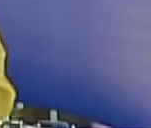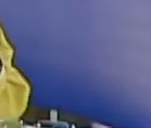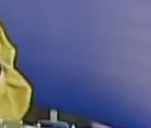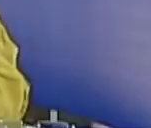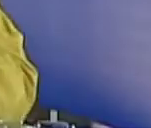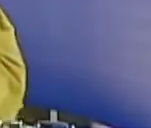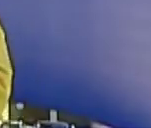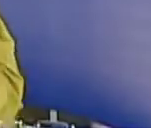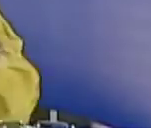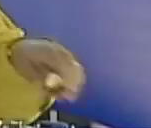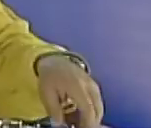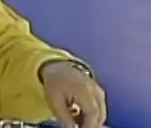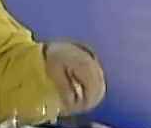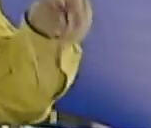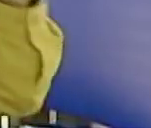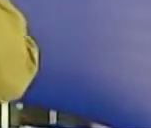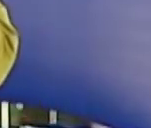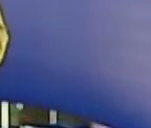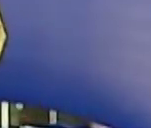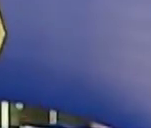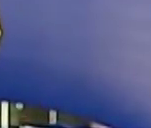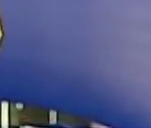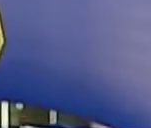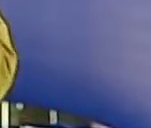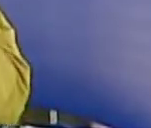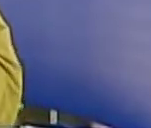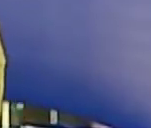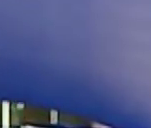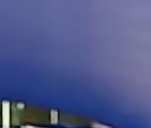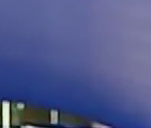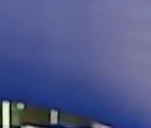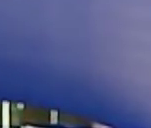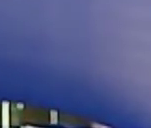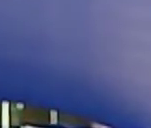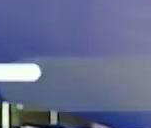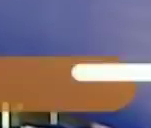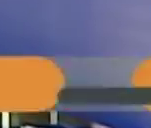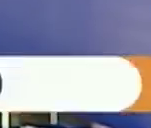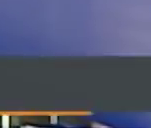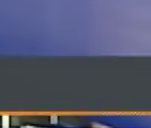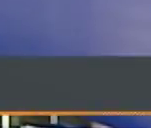Bueno, vamos a continuar. Fíjense, voy a probar unos recursos. Atención, Erika Faría.